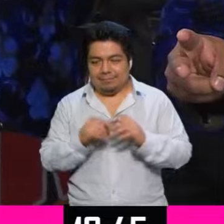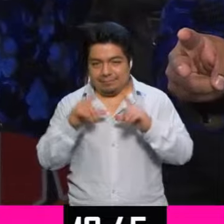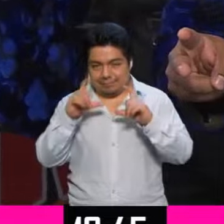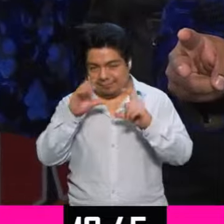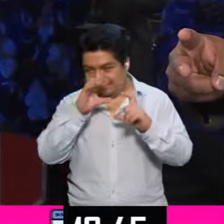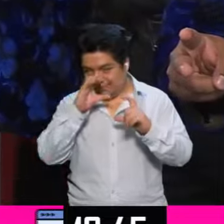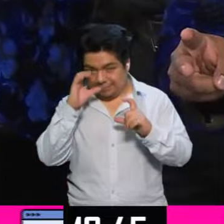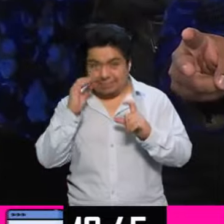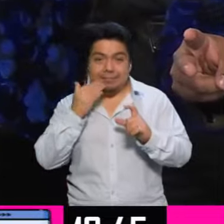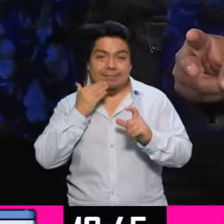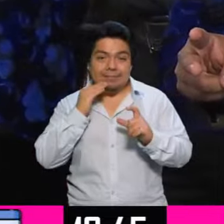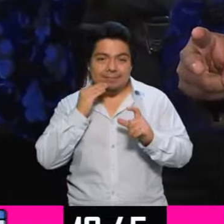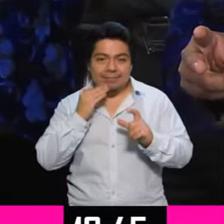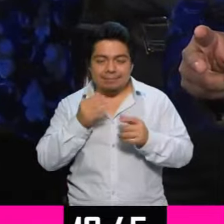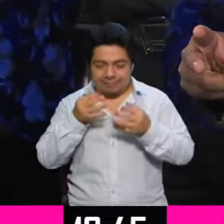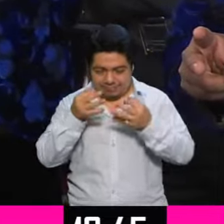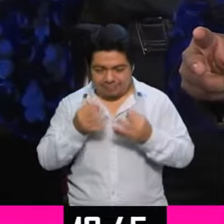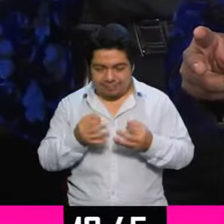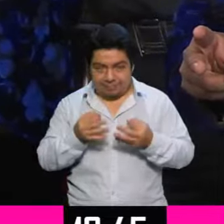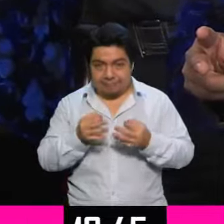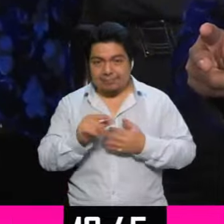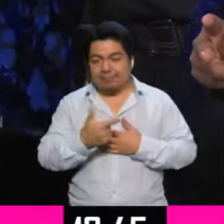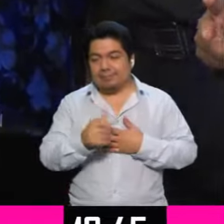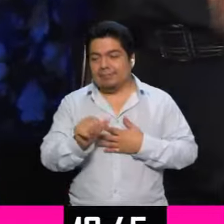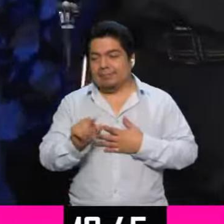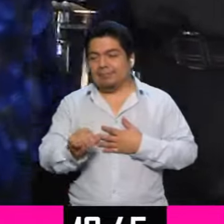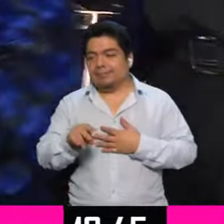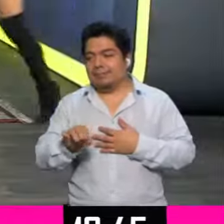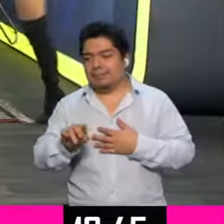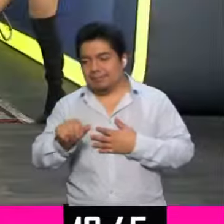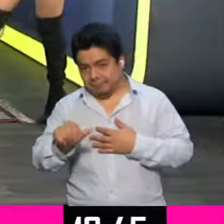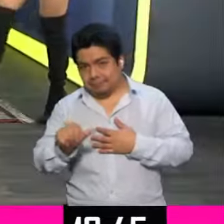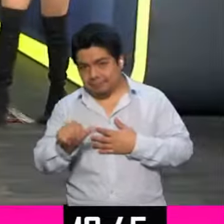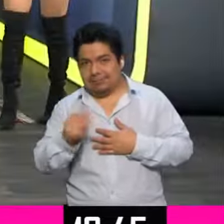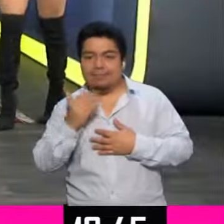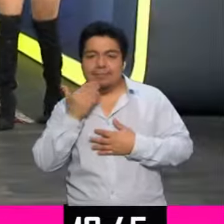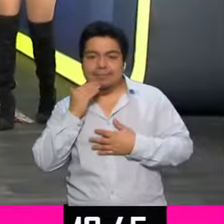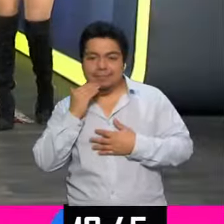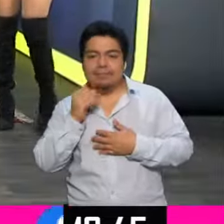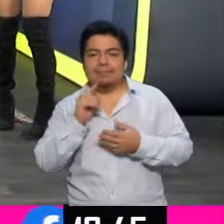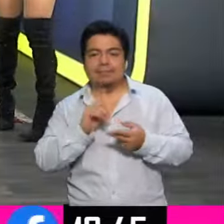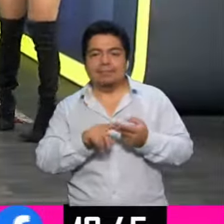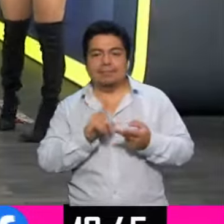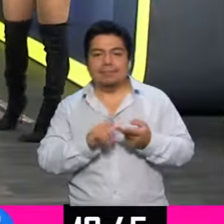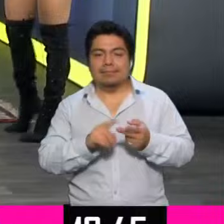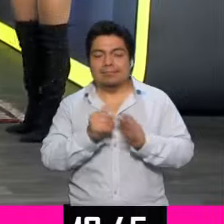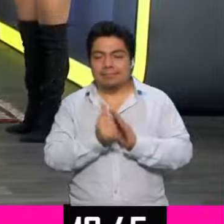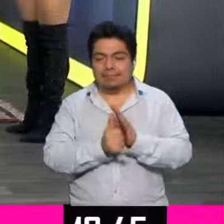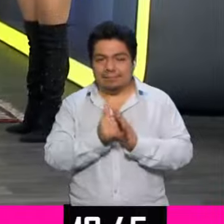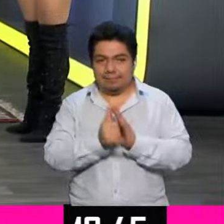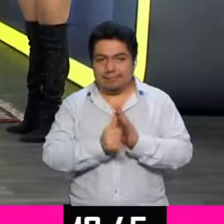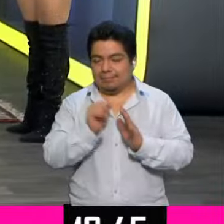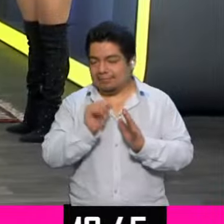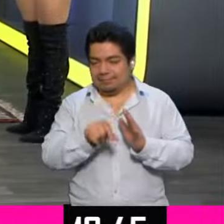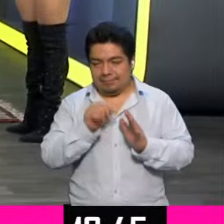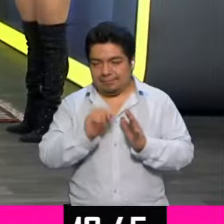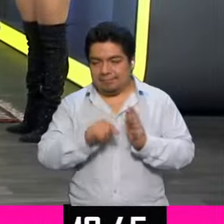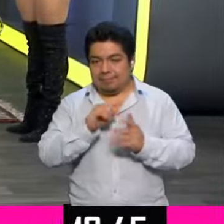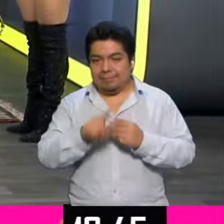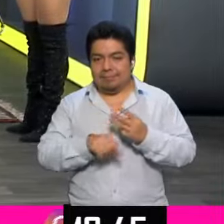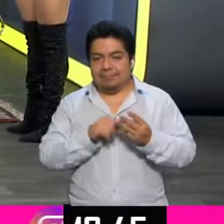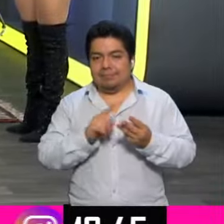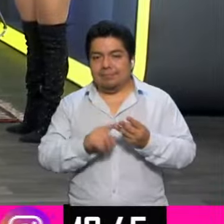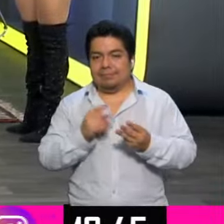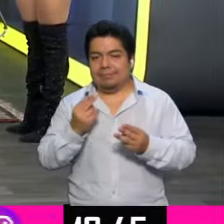La foto. Facebook, página oficial. La Gente Nueva, perdón. Eso ustedes. Es todo. ¿Cómo? También en YouTube, igual, La Gente Yo Nueva. Yo listo un banco